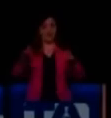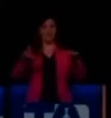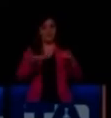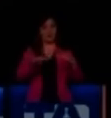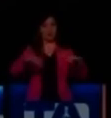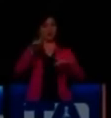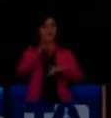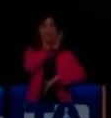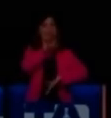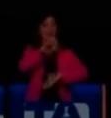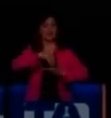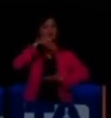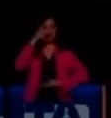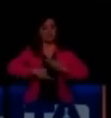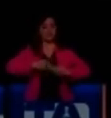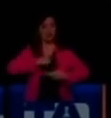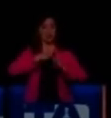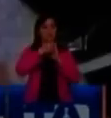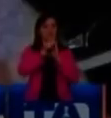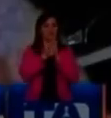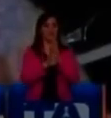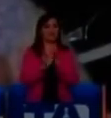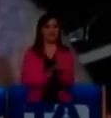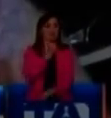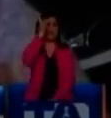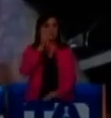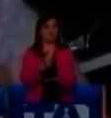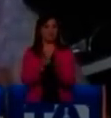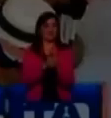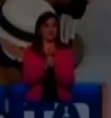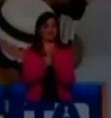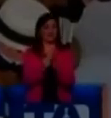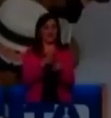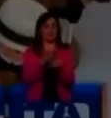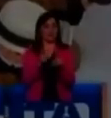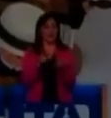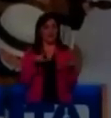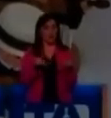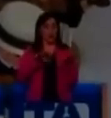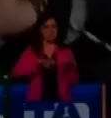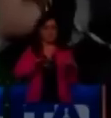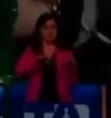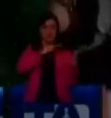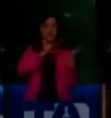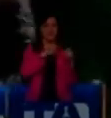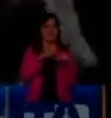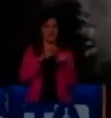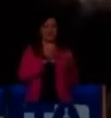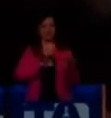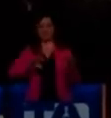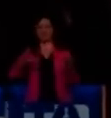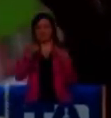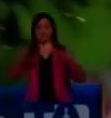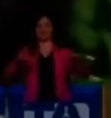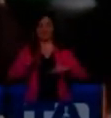Chamano. 40 emprendedores artesanales de Pichincha mostraron su talento en cada almohada y adorno navideño. Esta feria se